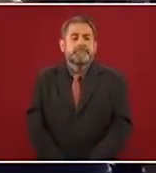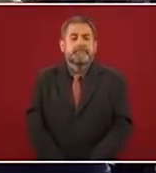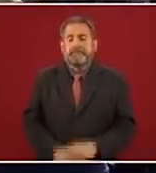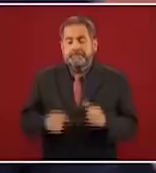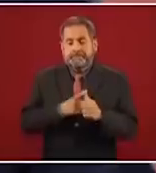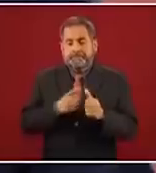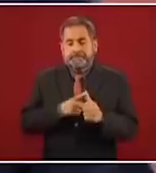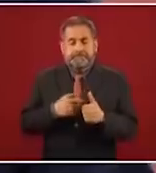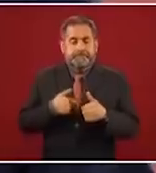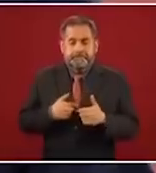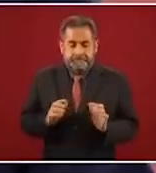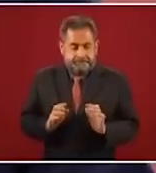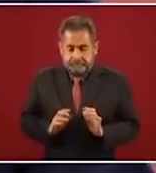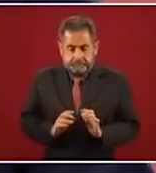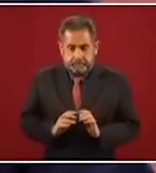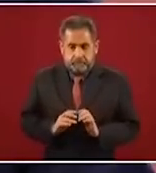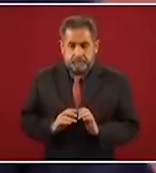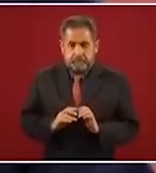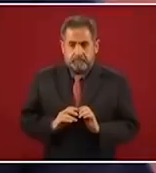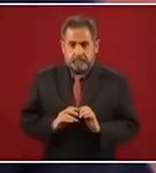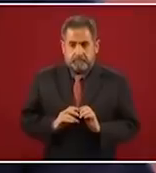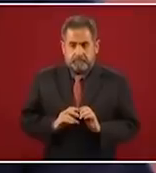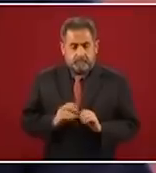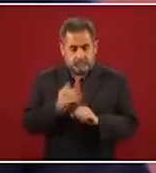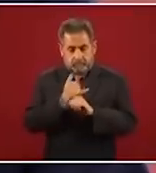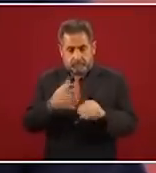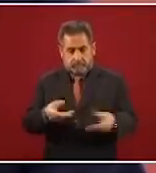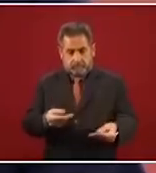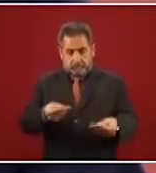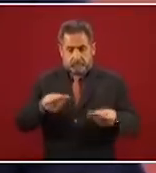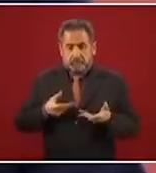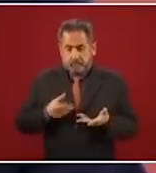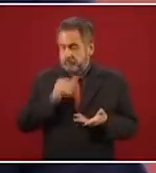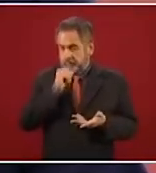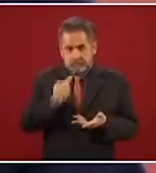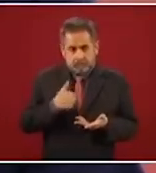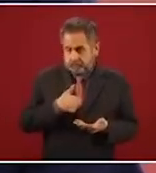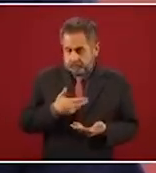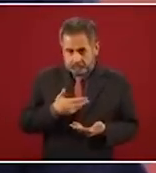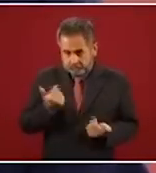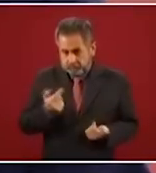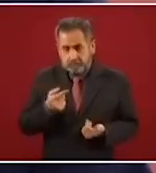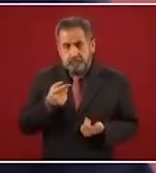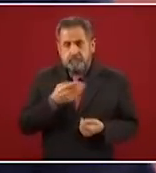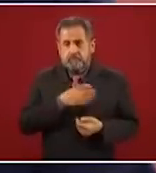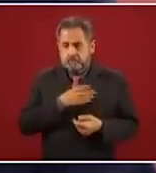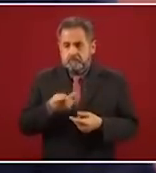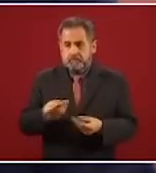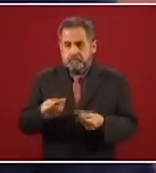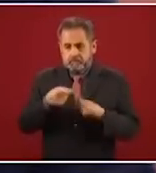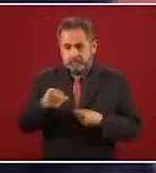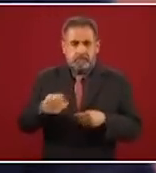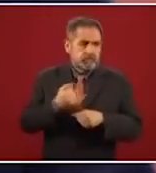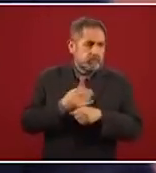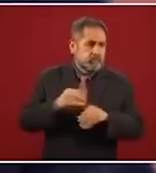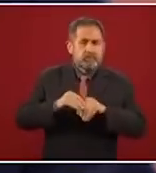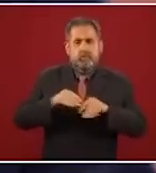no tenía esta información, qué bien que lo da a